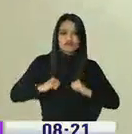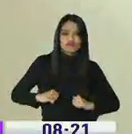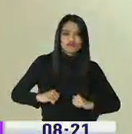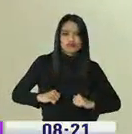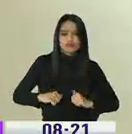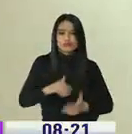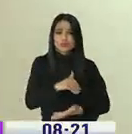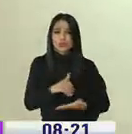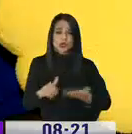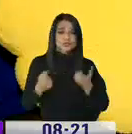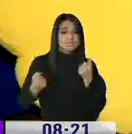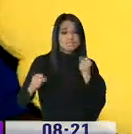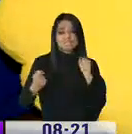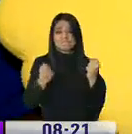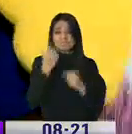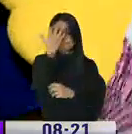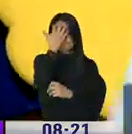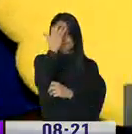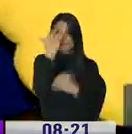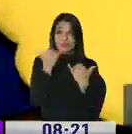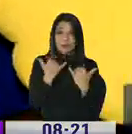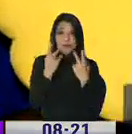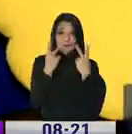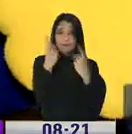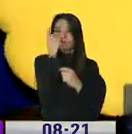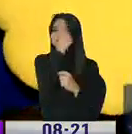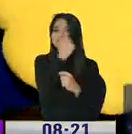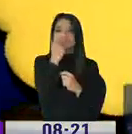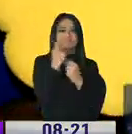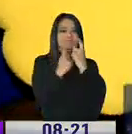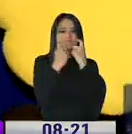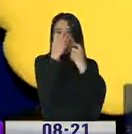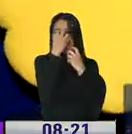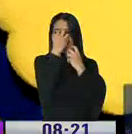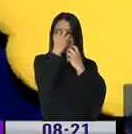y desesperación. Ahorita nos ve maquillados, son